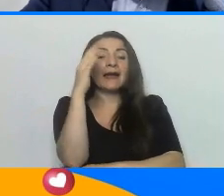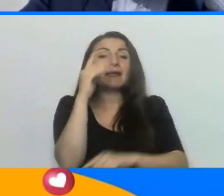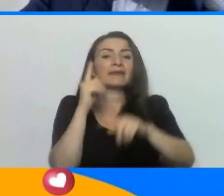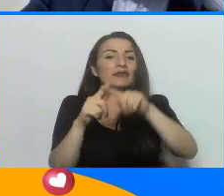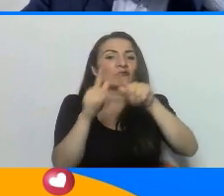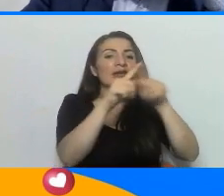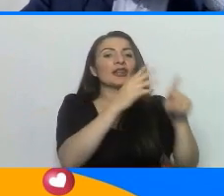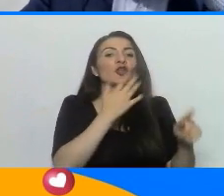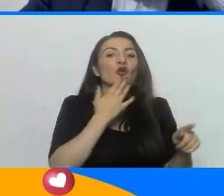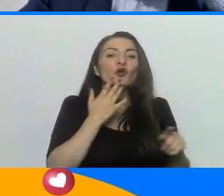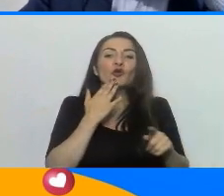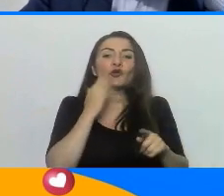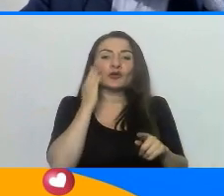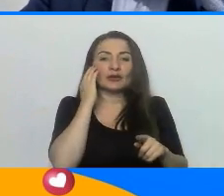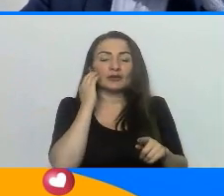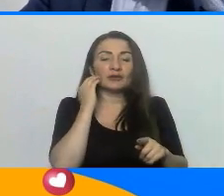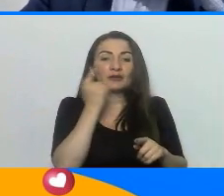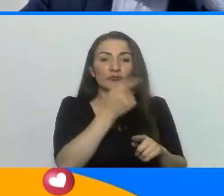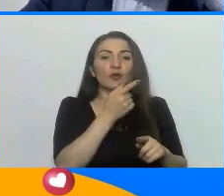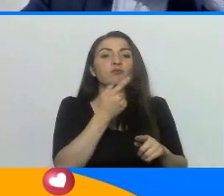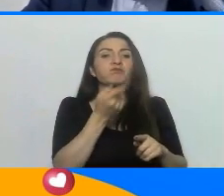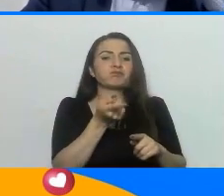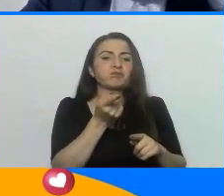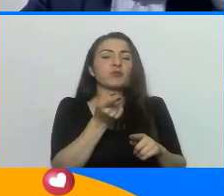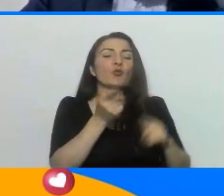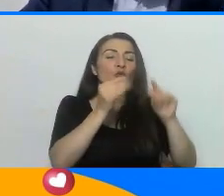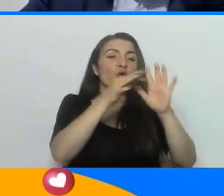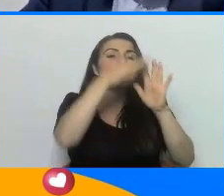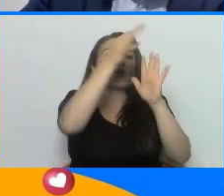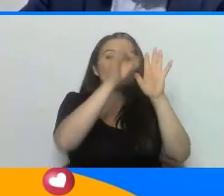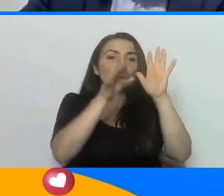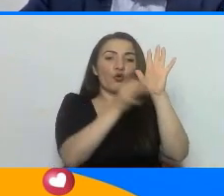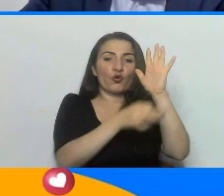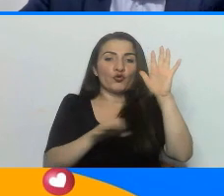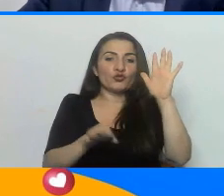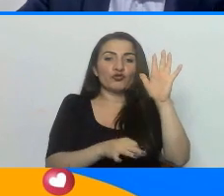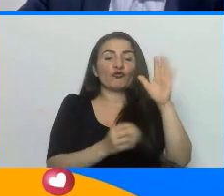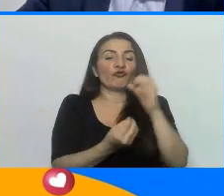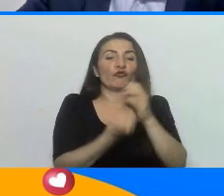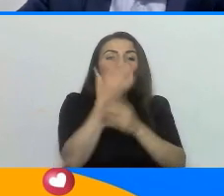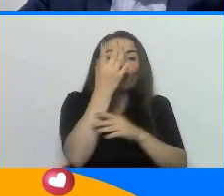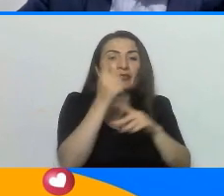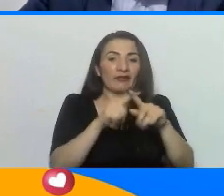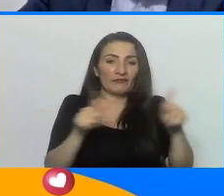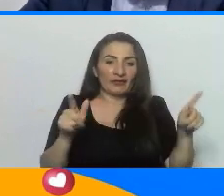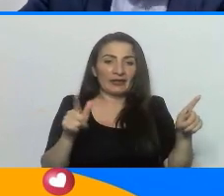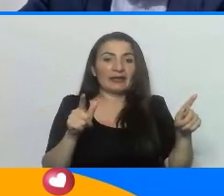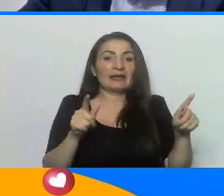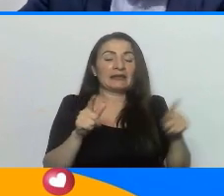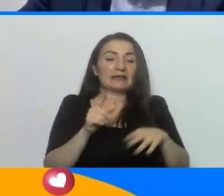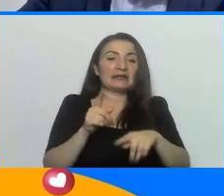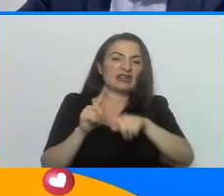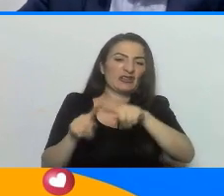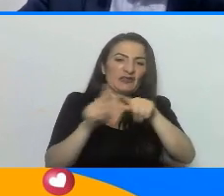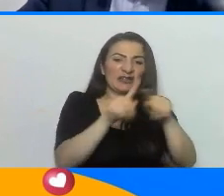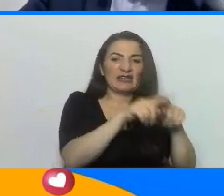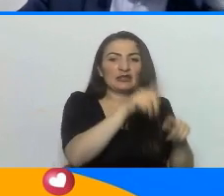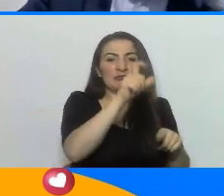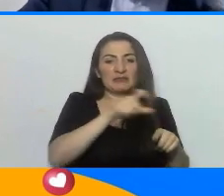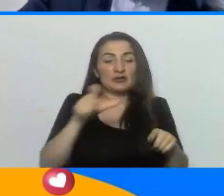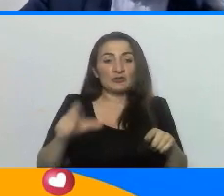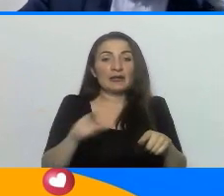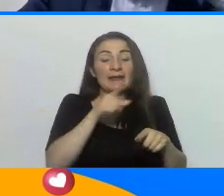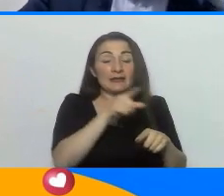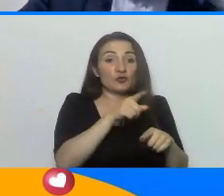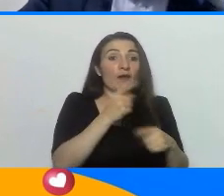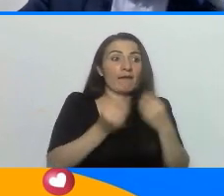diferentes colores, ¿sí? ¿Por qué? Porque ya en otoño ya las flores son diferentes, hay más individuos, ¿sí? Y eso